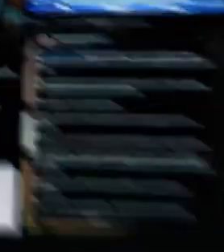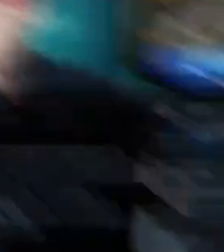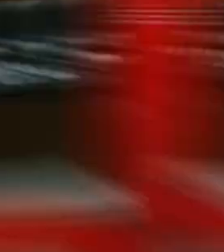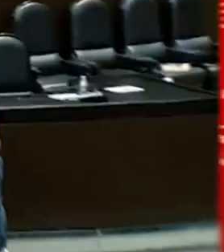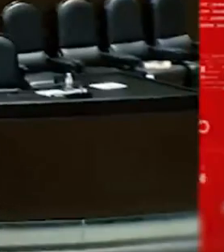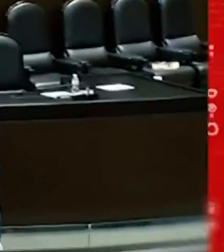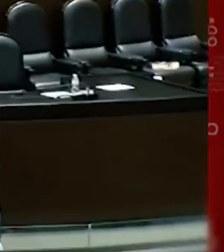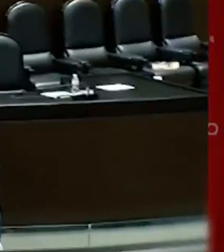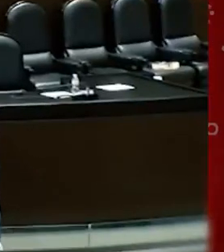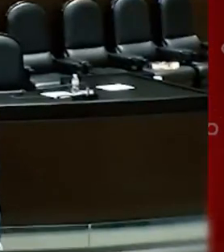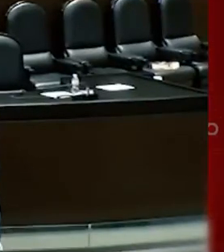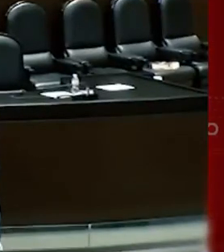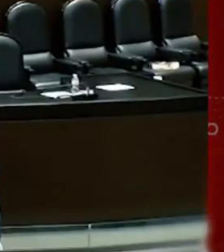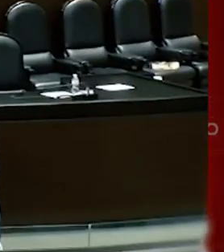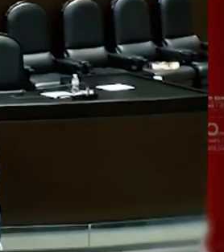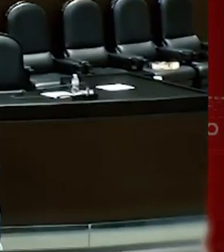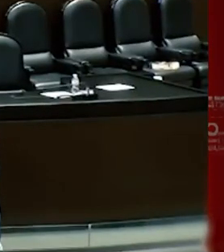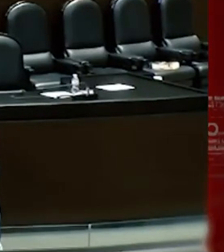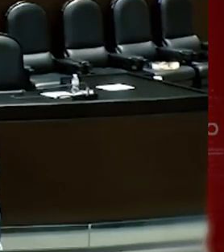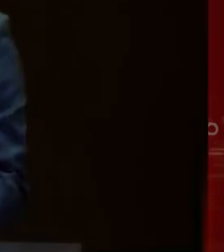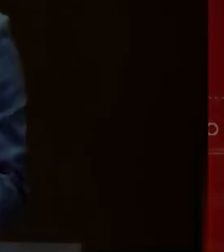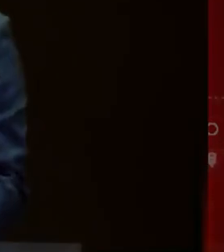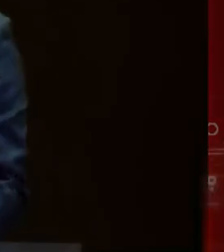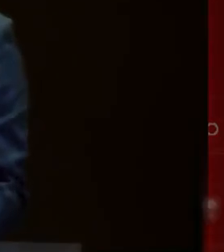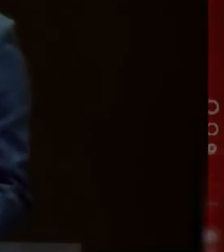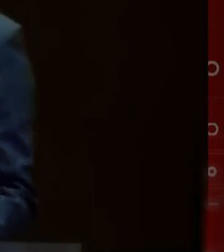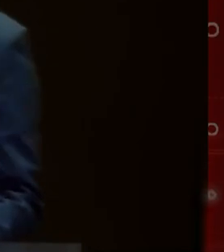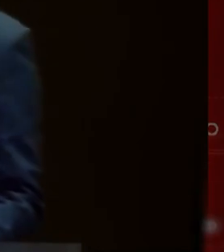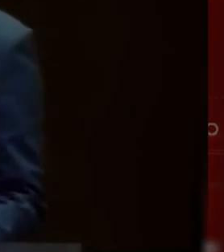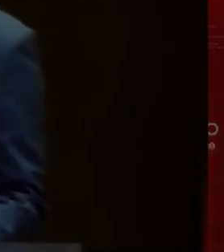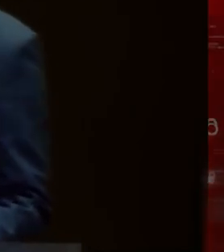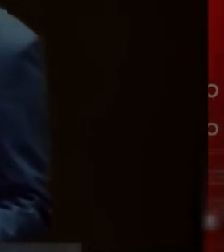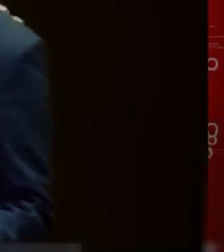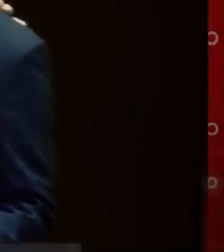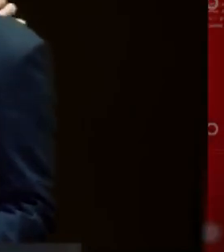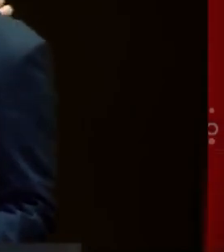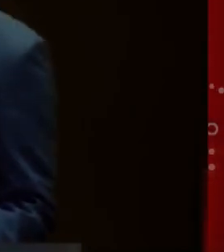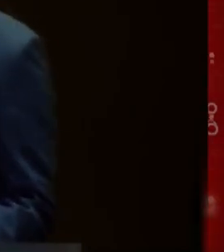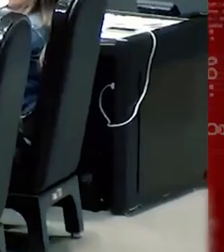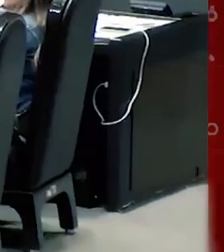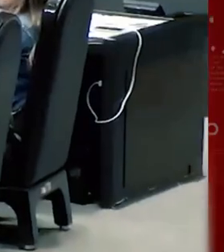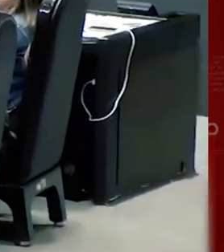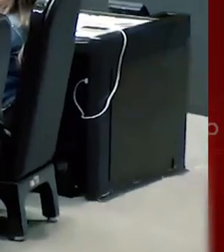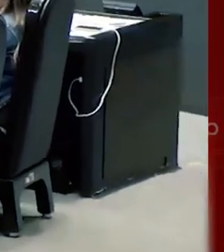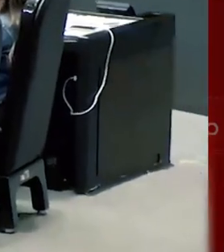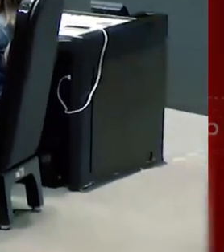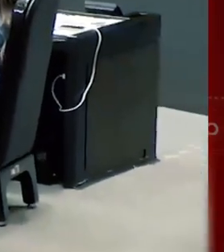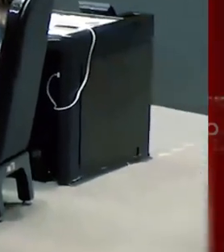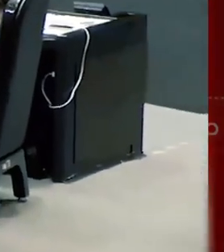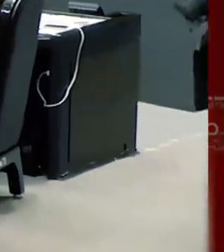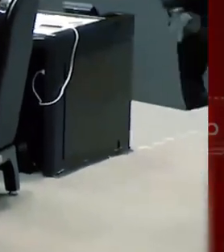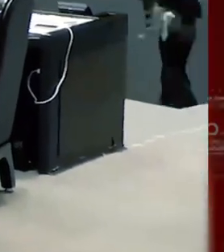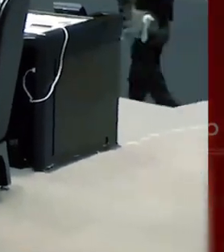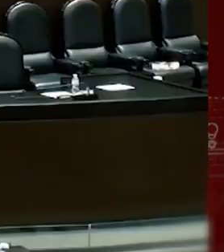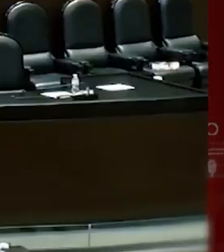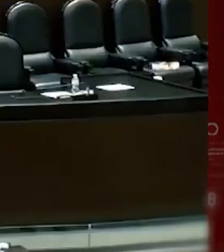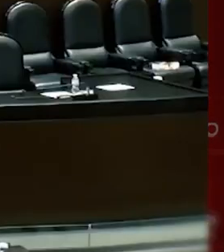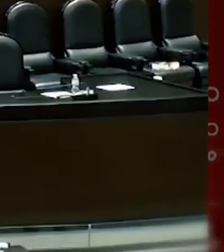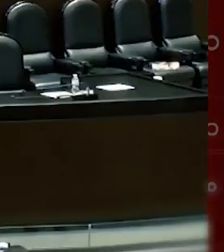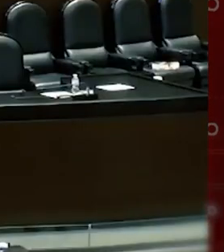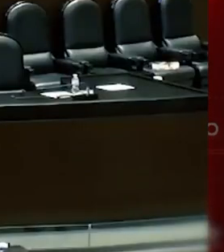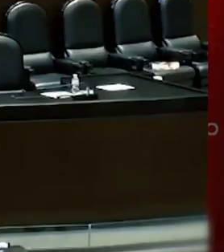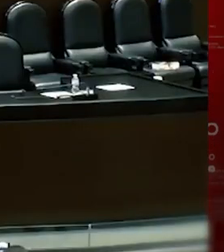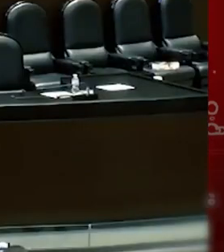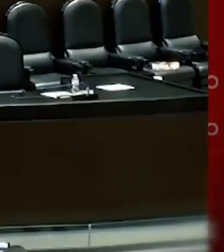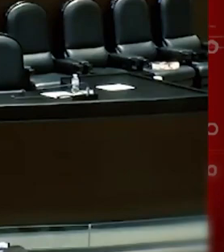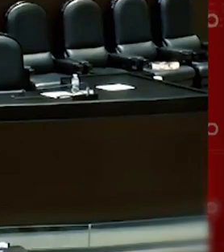Sin embargo, según el diputado Ignacio Mier, la reducción no representa un recorte en términos reales, pues